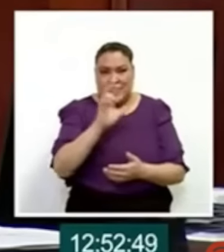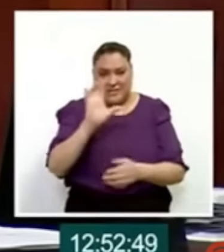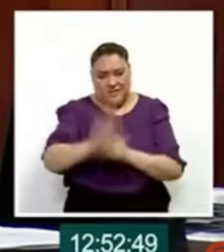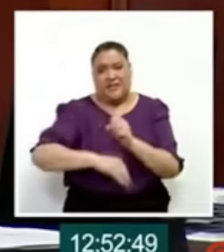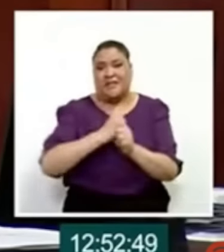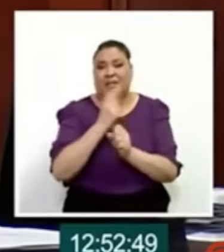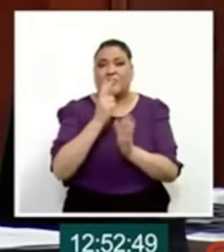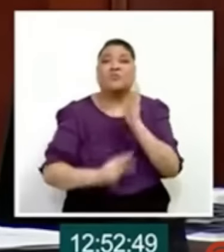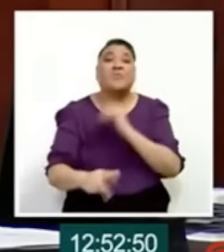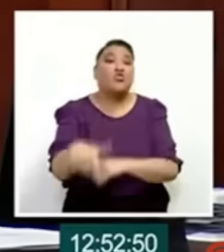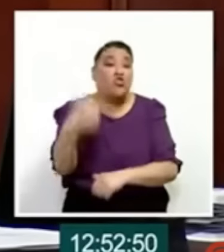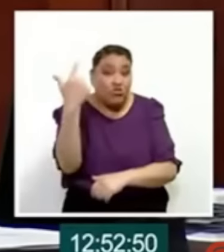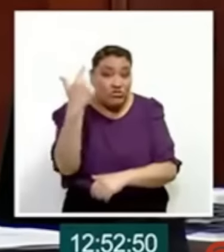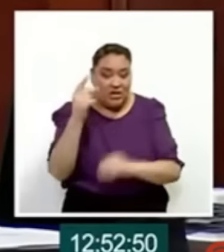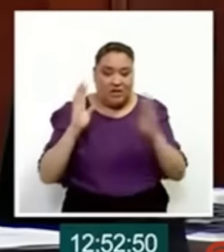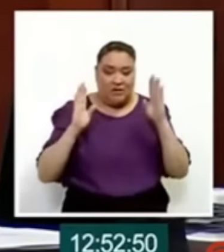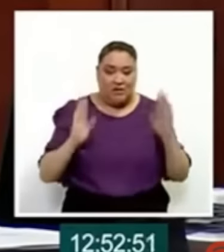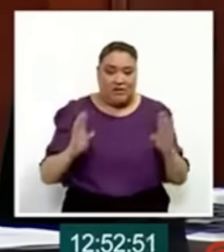donde